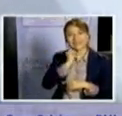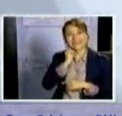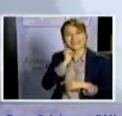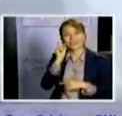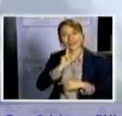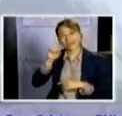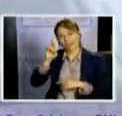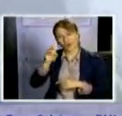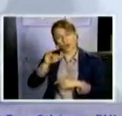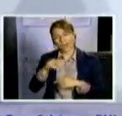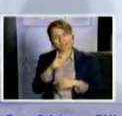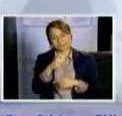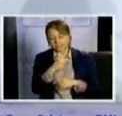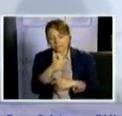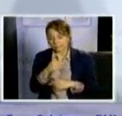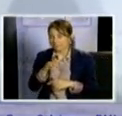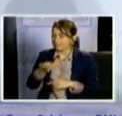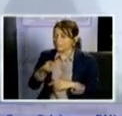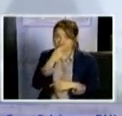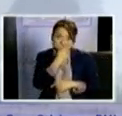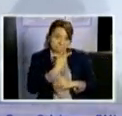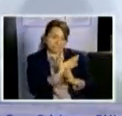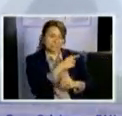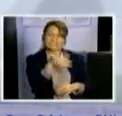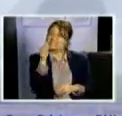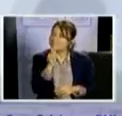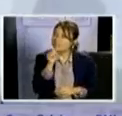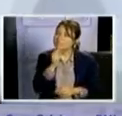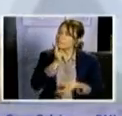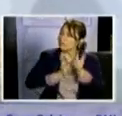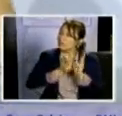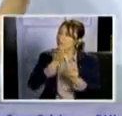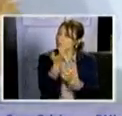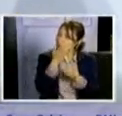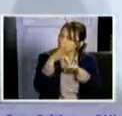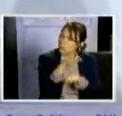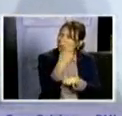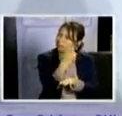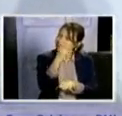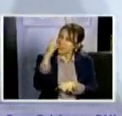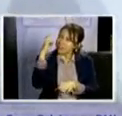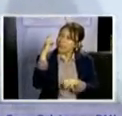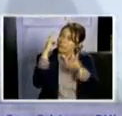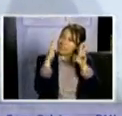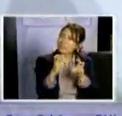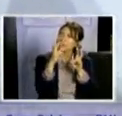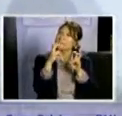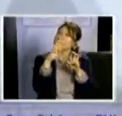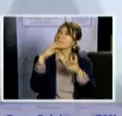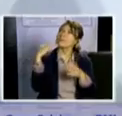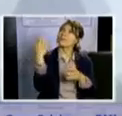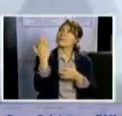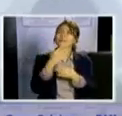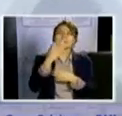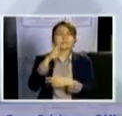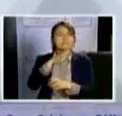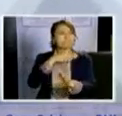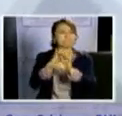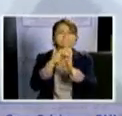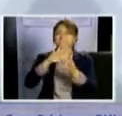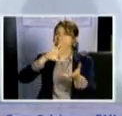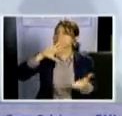este tema me aterrorizo. Le digo, ¿y sabes por qué? Porque lo pensamos a futuro, pero el problema lo tenemos en